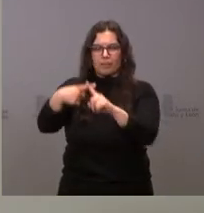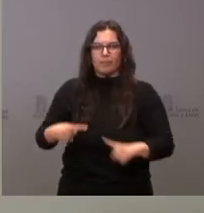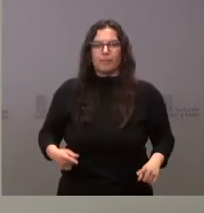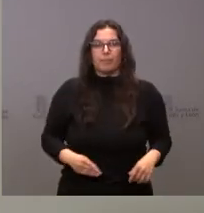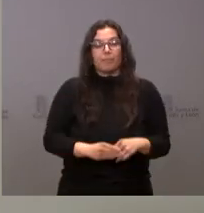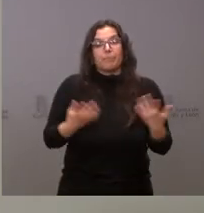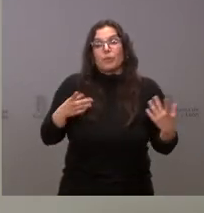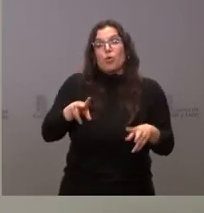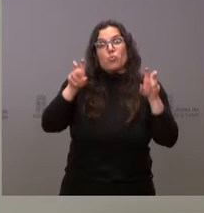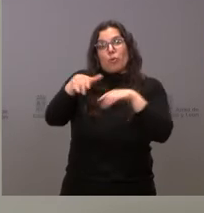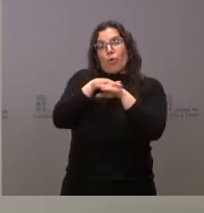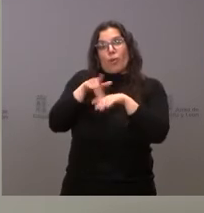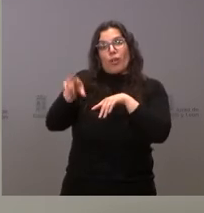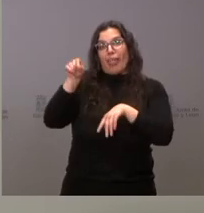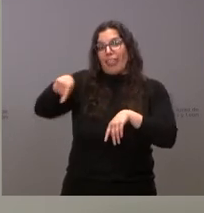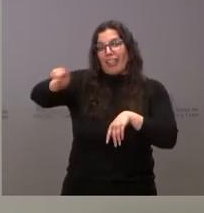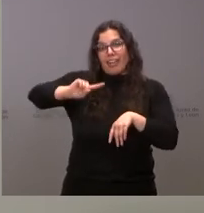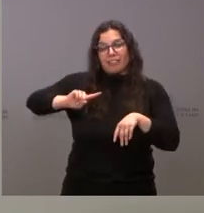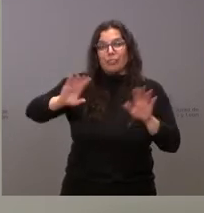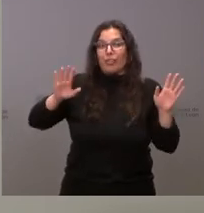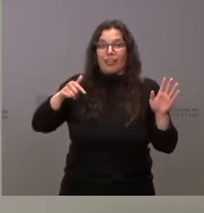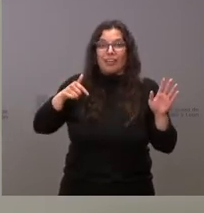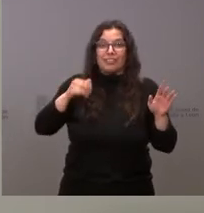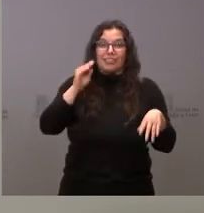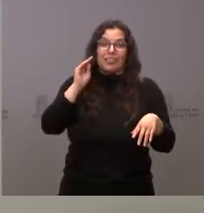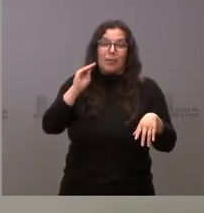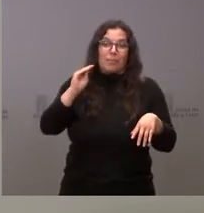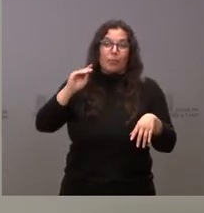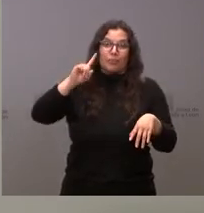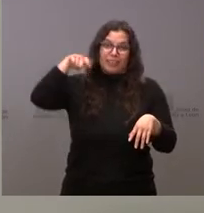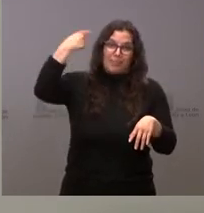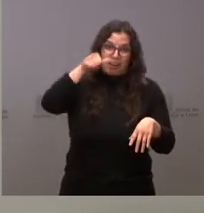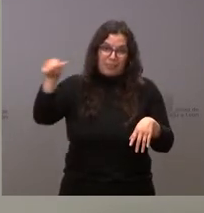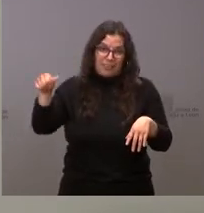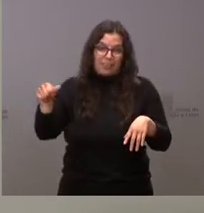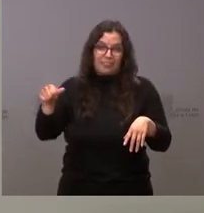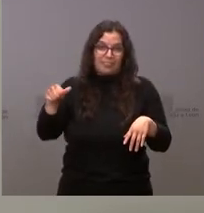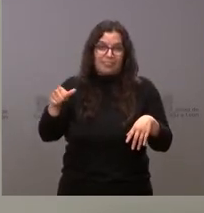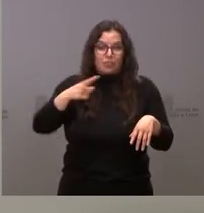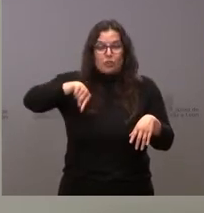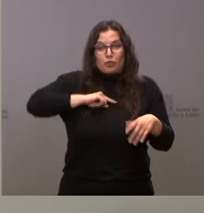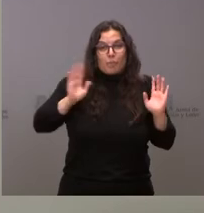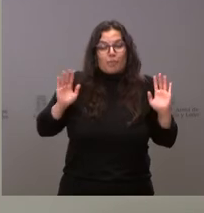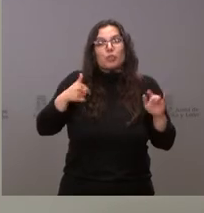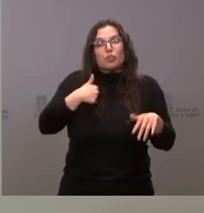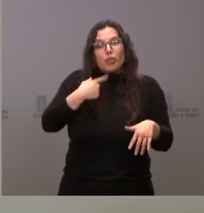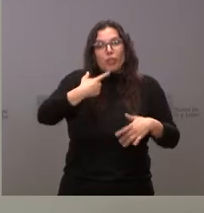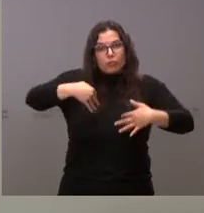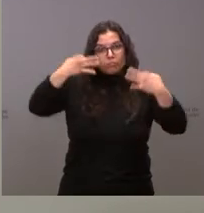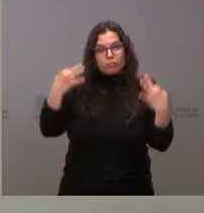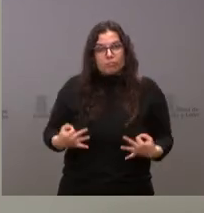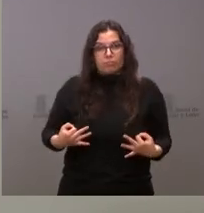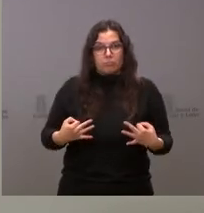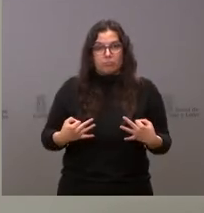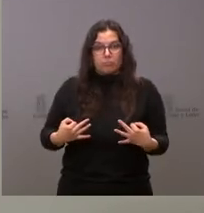lo tendrá que decir nuevo gobierno y por tanto esta pregunta esta orden que hacer el nuevo gobierno no al actual yo sí les puedo garantizar que